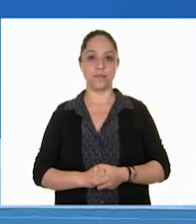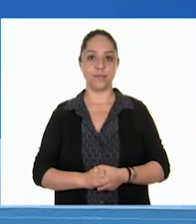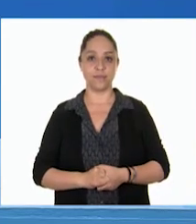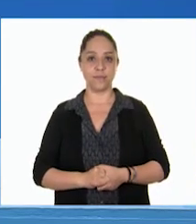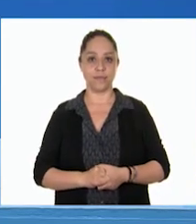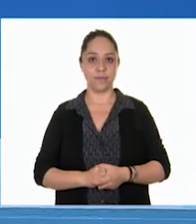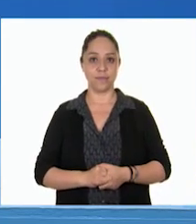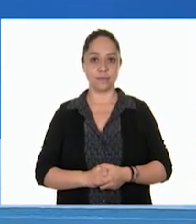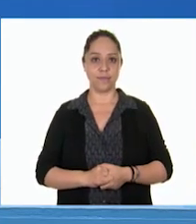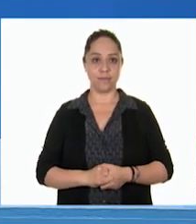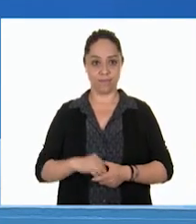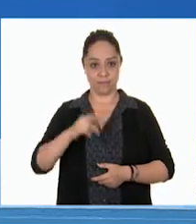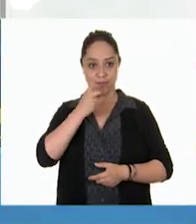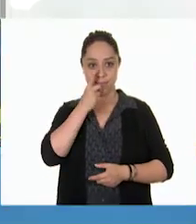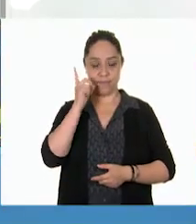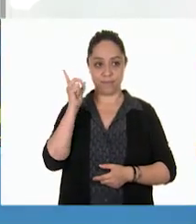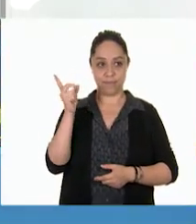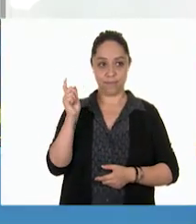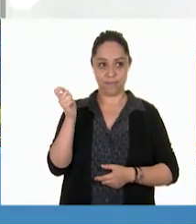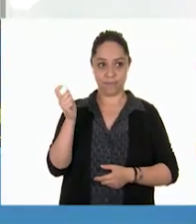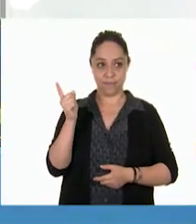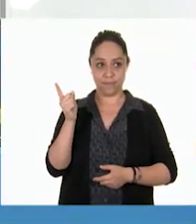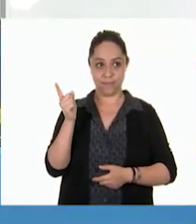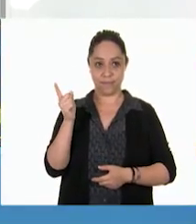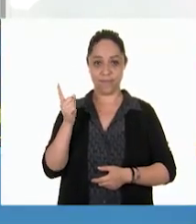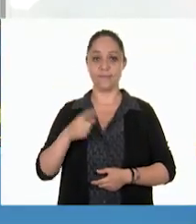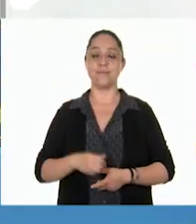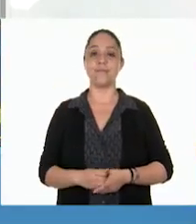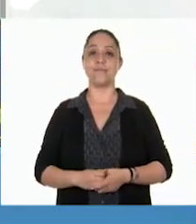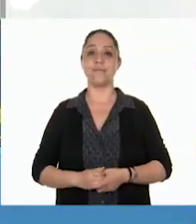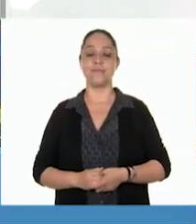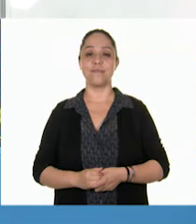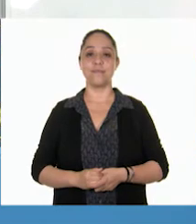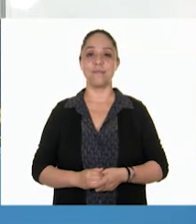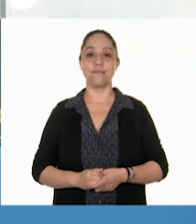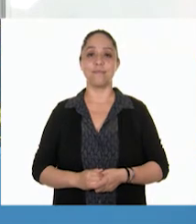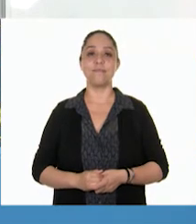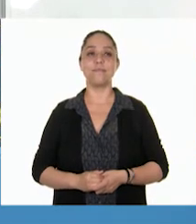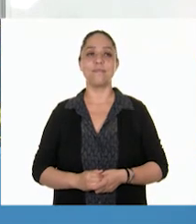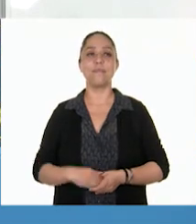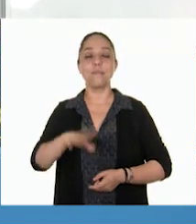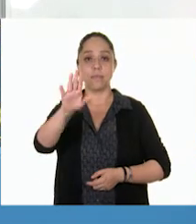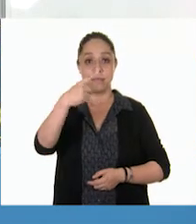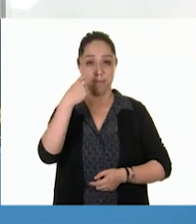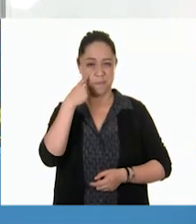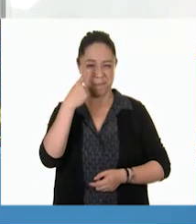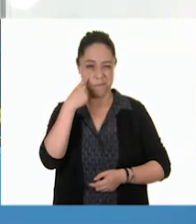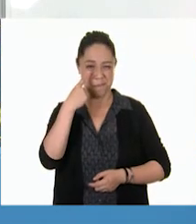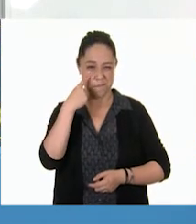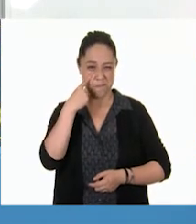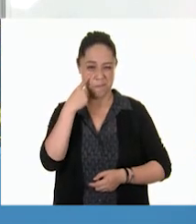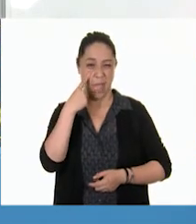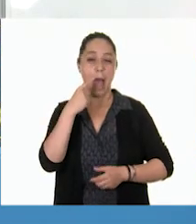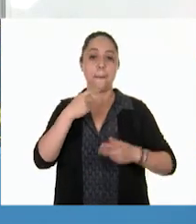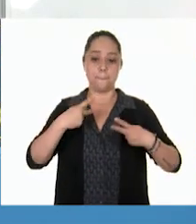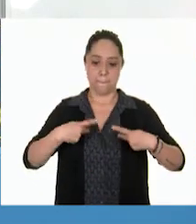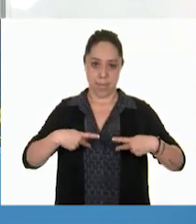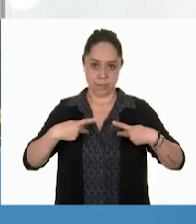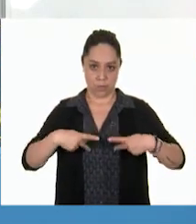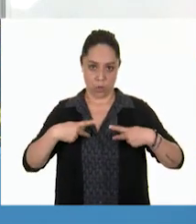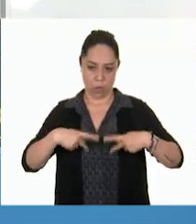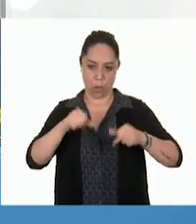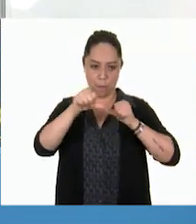Chan, chan. Dice así. Chan, chan. ¿Cómo influyen los roles y